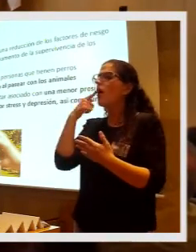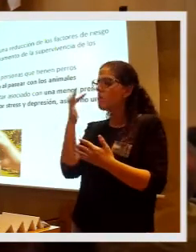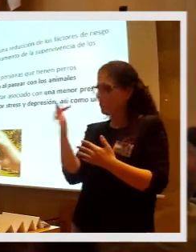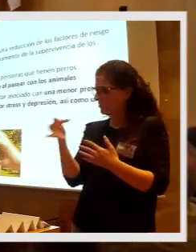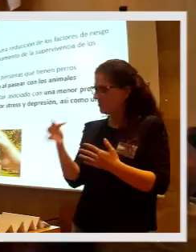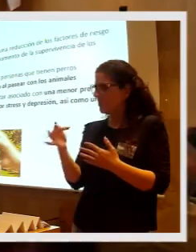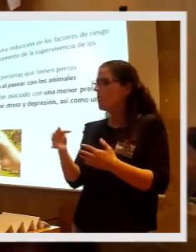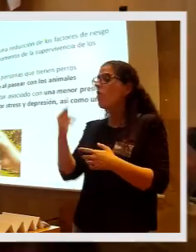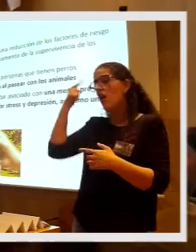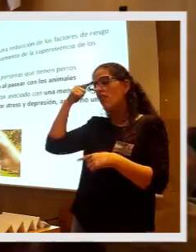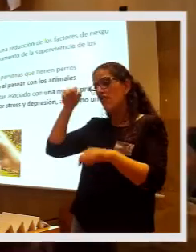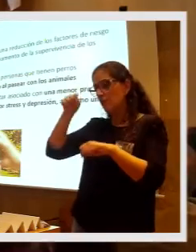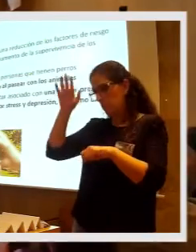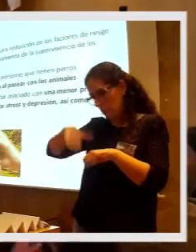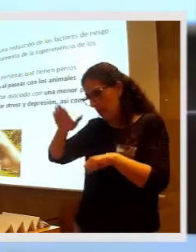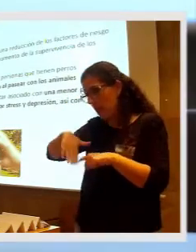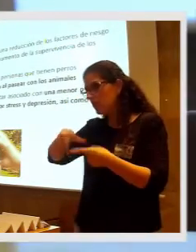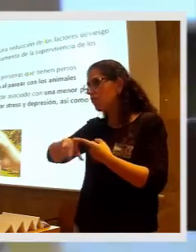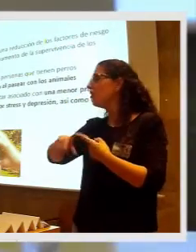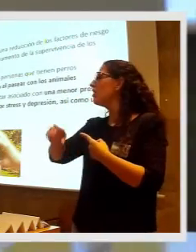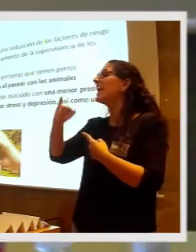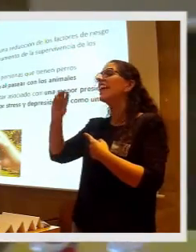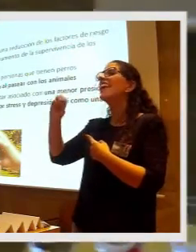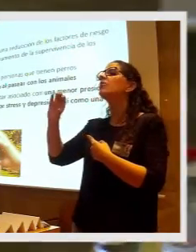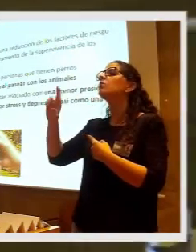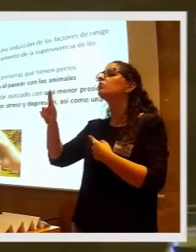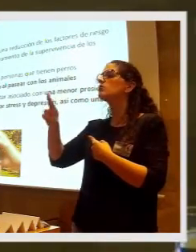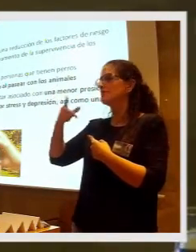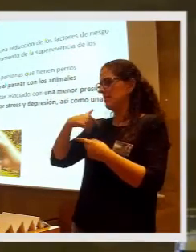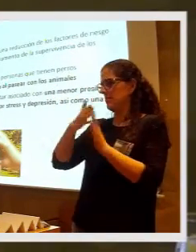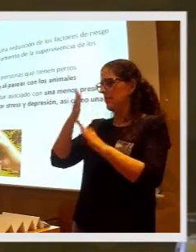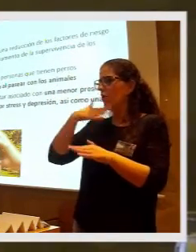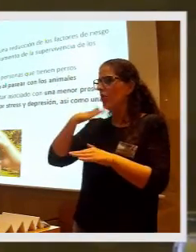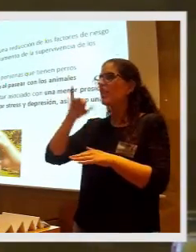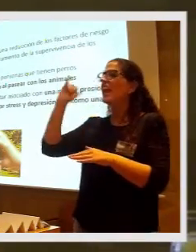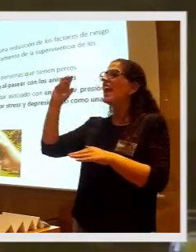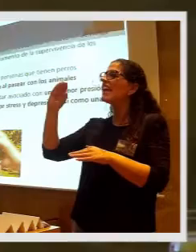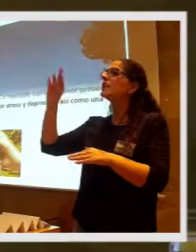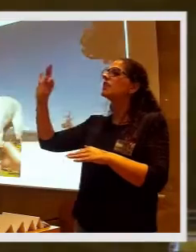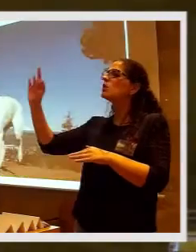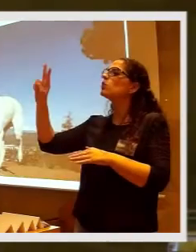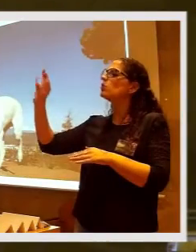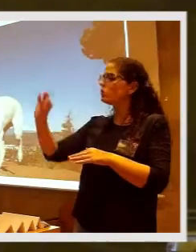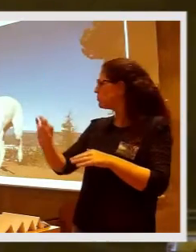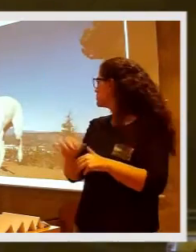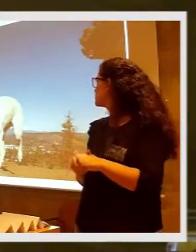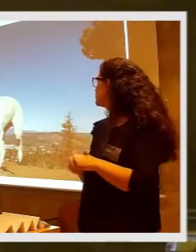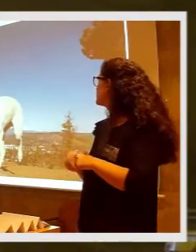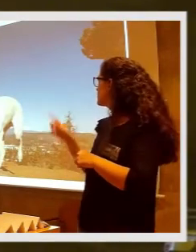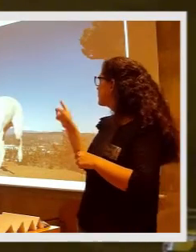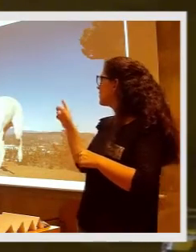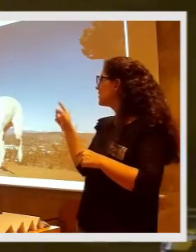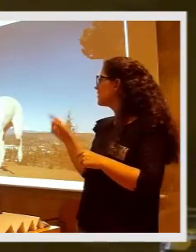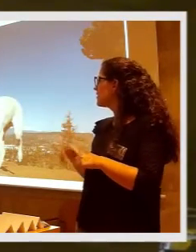menos ictus, derrames cerebrales, tienen menos infarto aquellos pacientes que tienen animales de compañía. Y me refiero a esto,